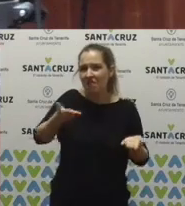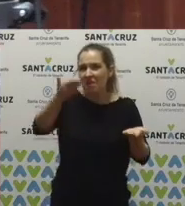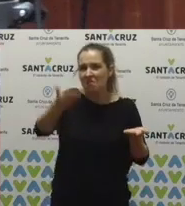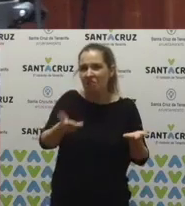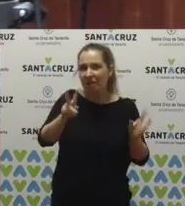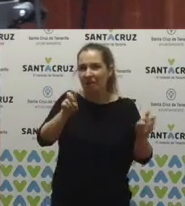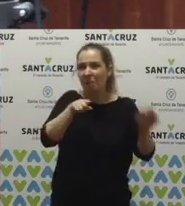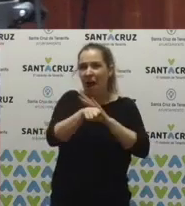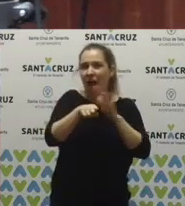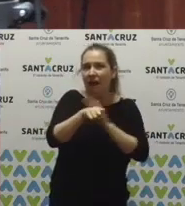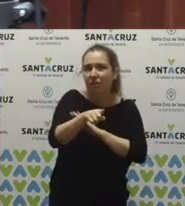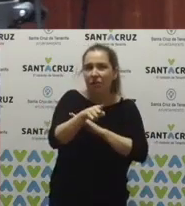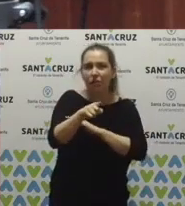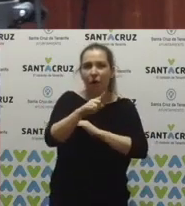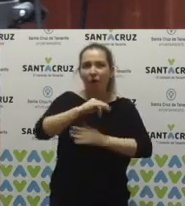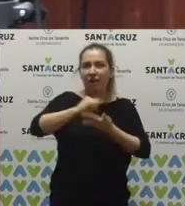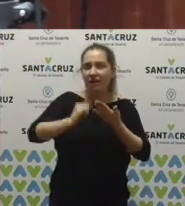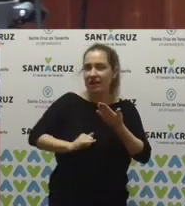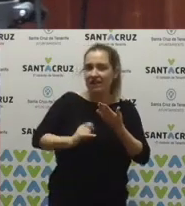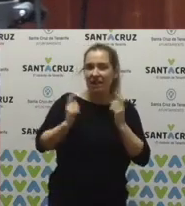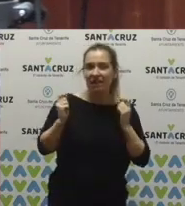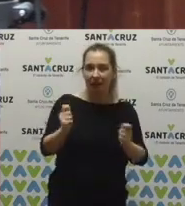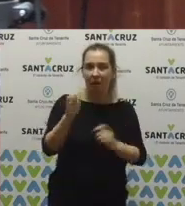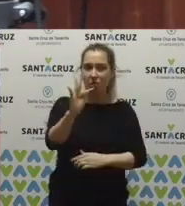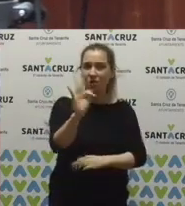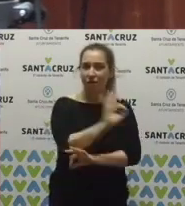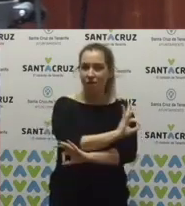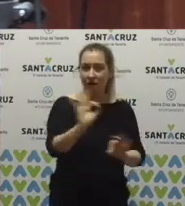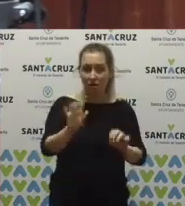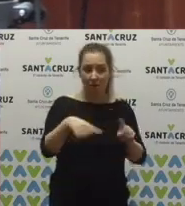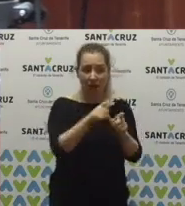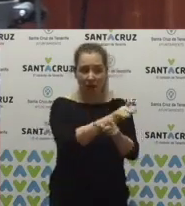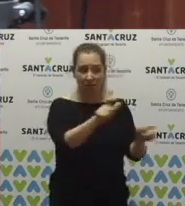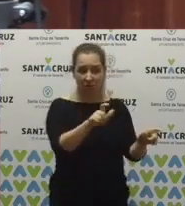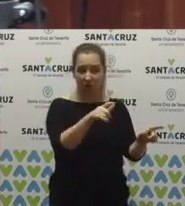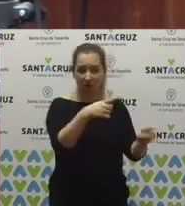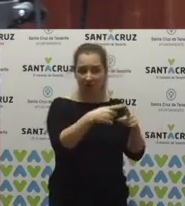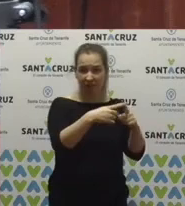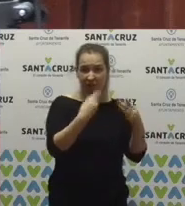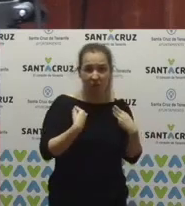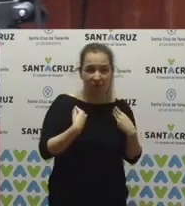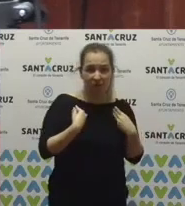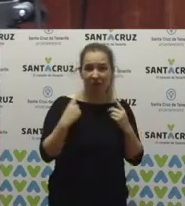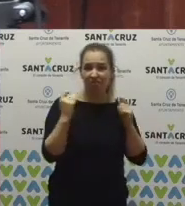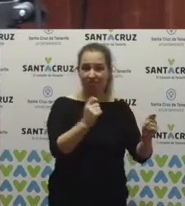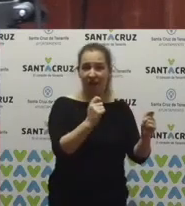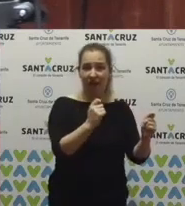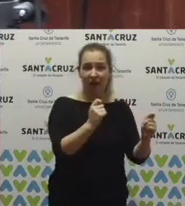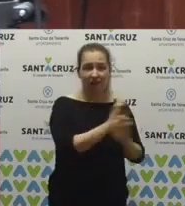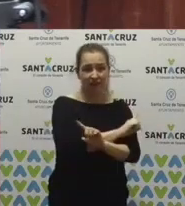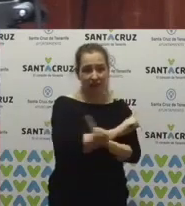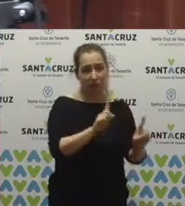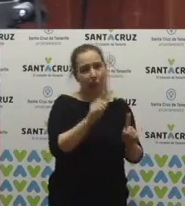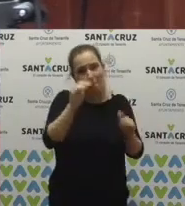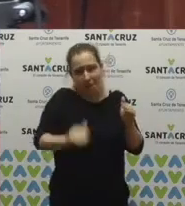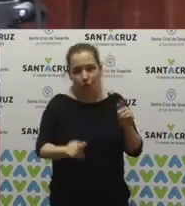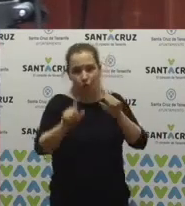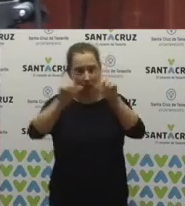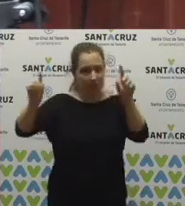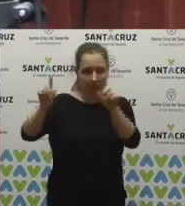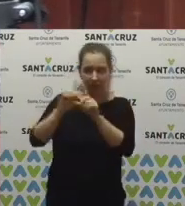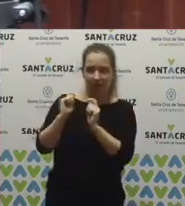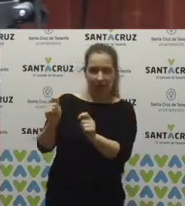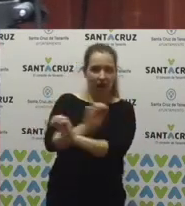de esta crisis ni a los chicharreros chicharreras y mucho menos a las empresas yo creo